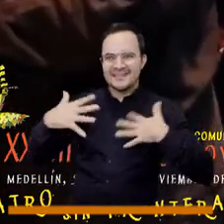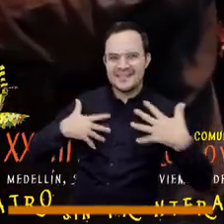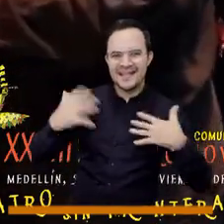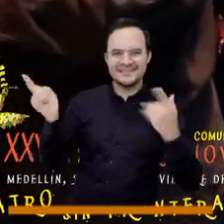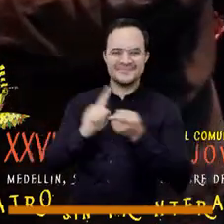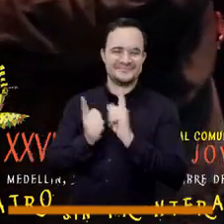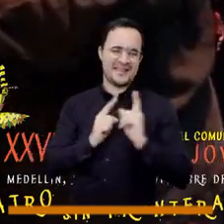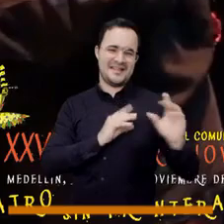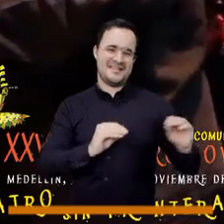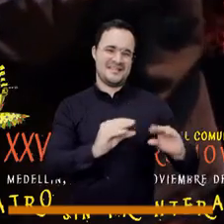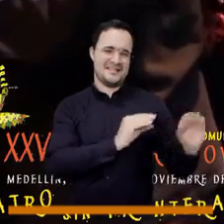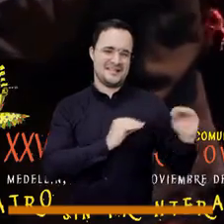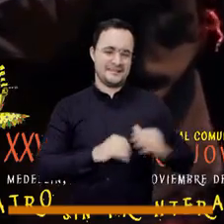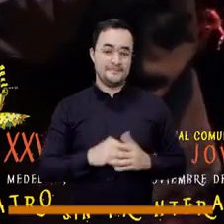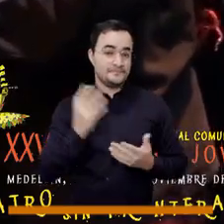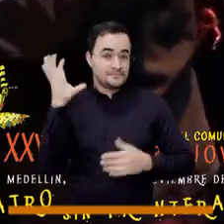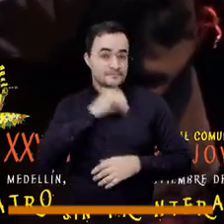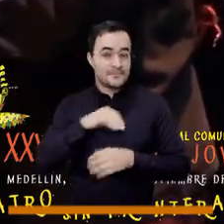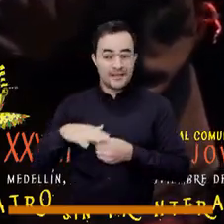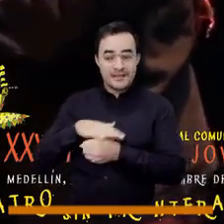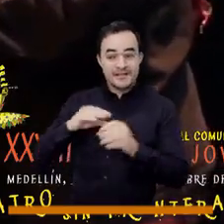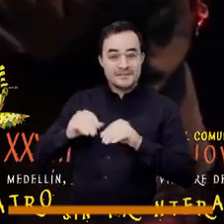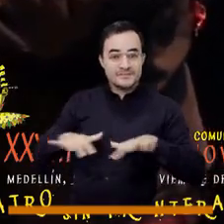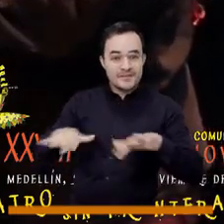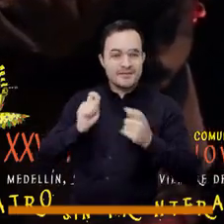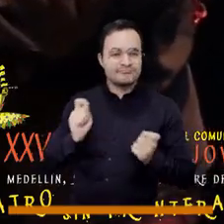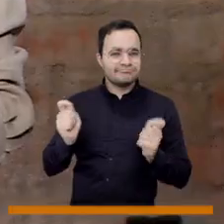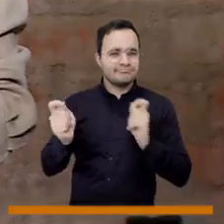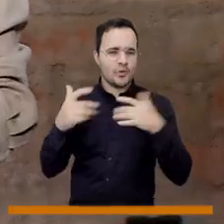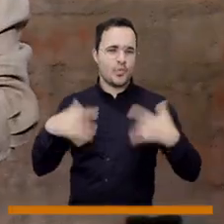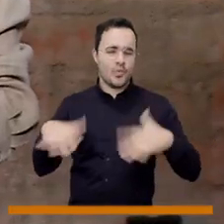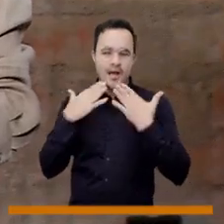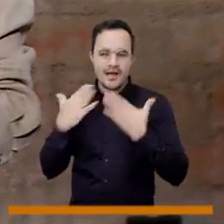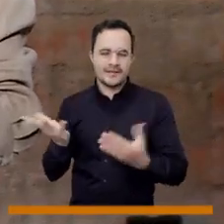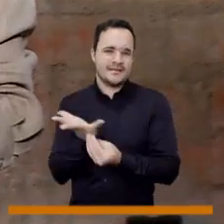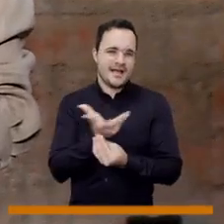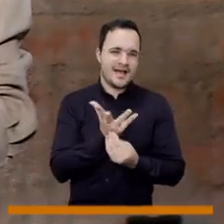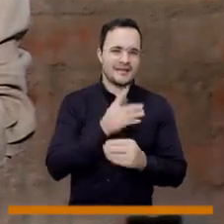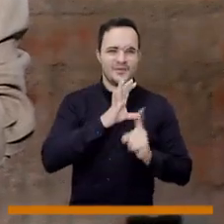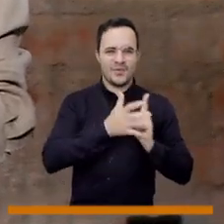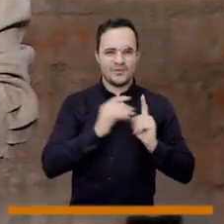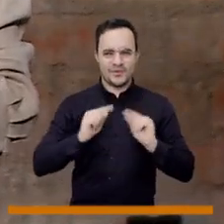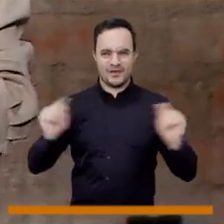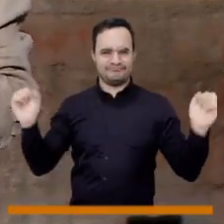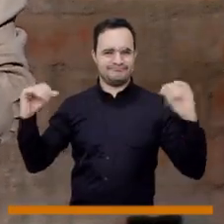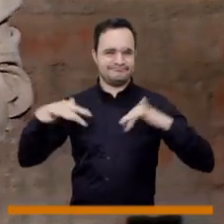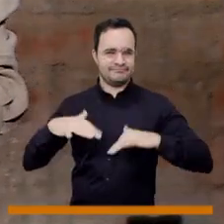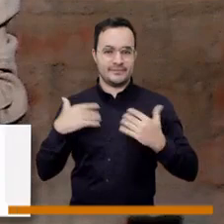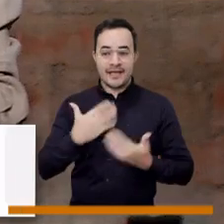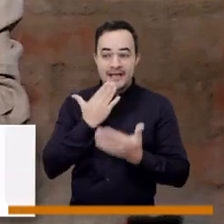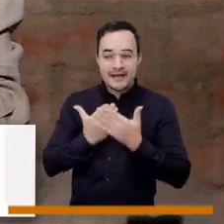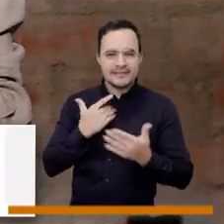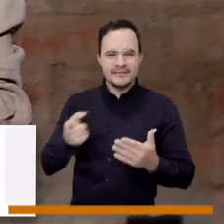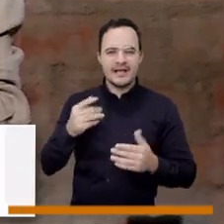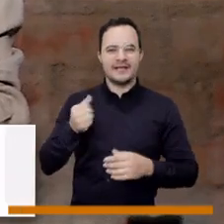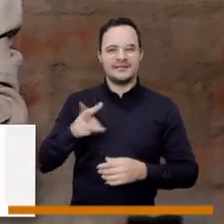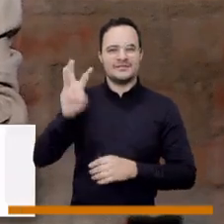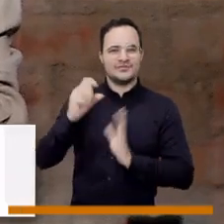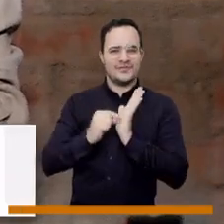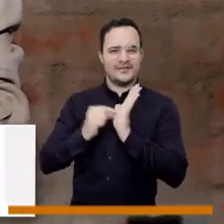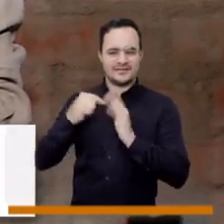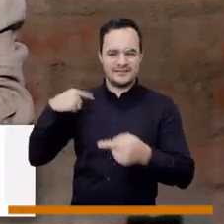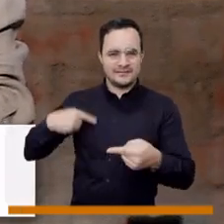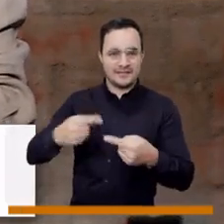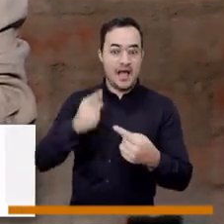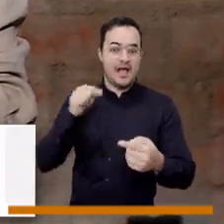¡Qué emoción! Transformación del territorio y su gente a través del arte y la cultura es lo que propone el